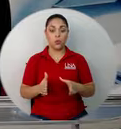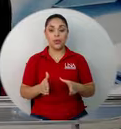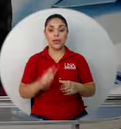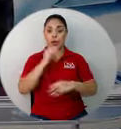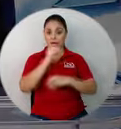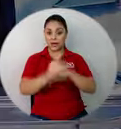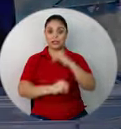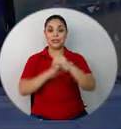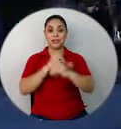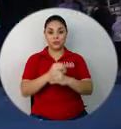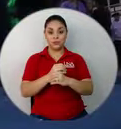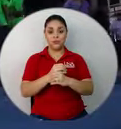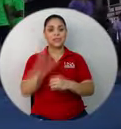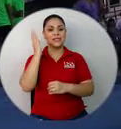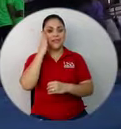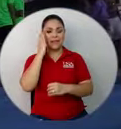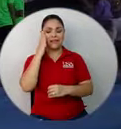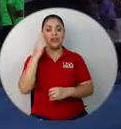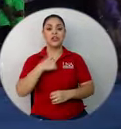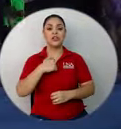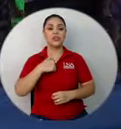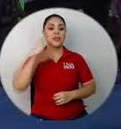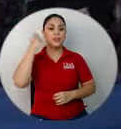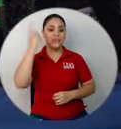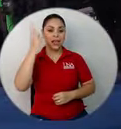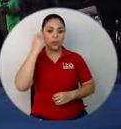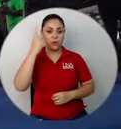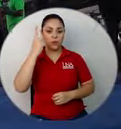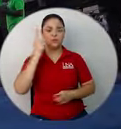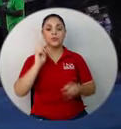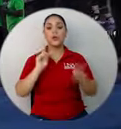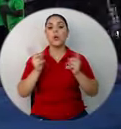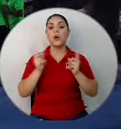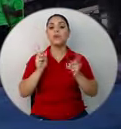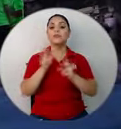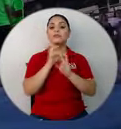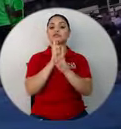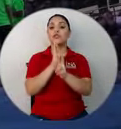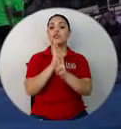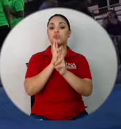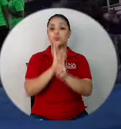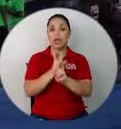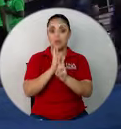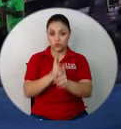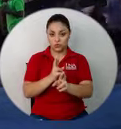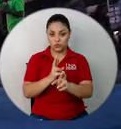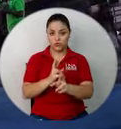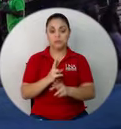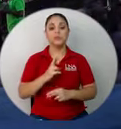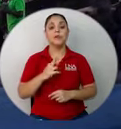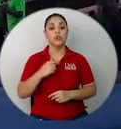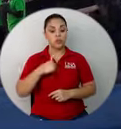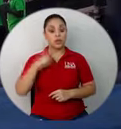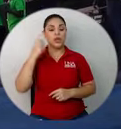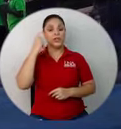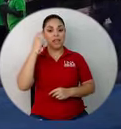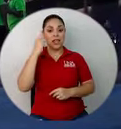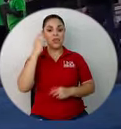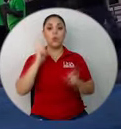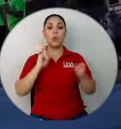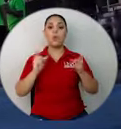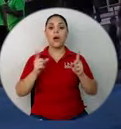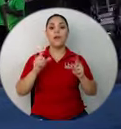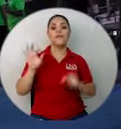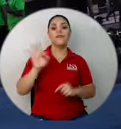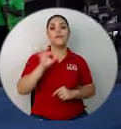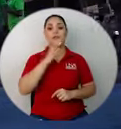organización, saber que yo entiendo cuáles son los resultados que se esperan de mí, que yo comprendo cómo es la manera